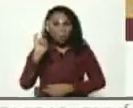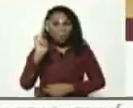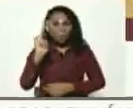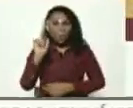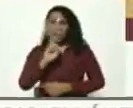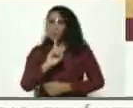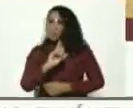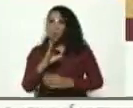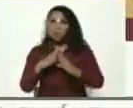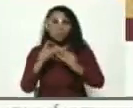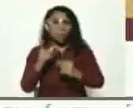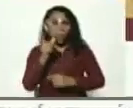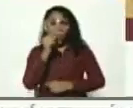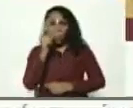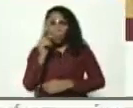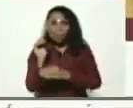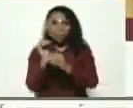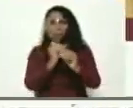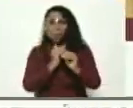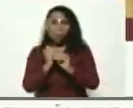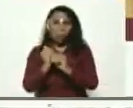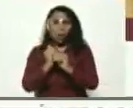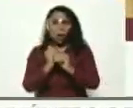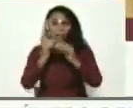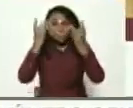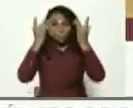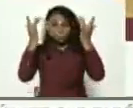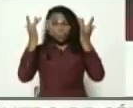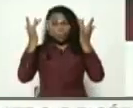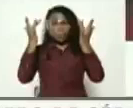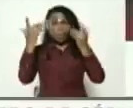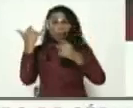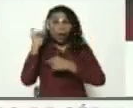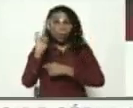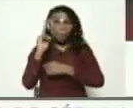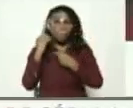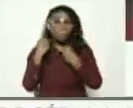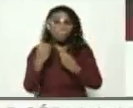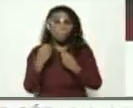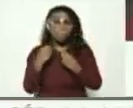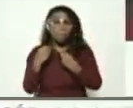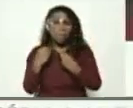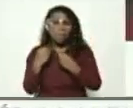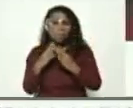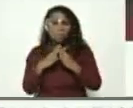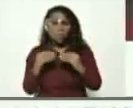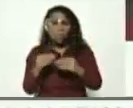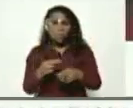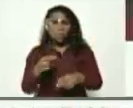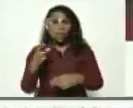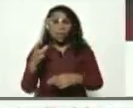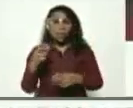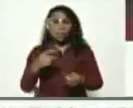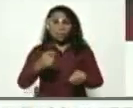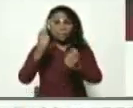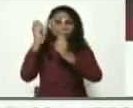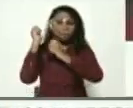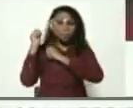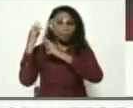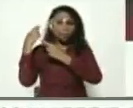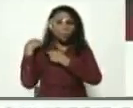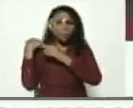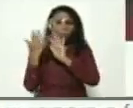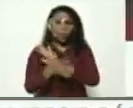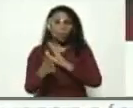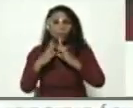los hombres nacen igualmente aptos para la obtención de todos los rangos, pues